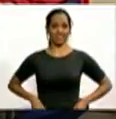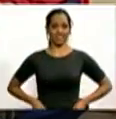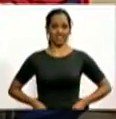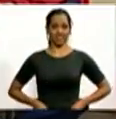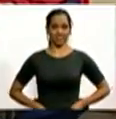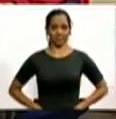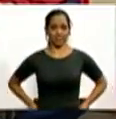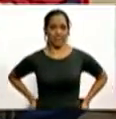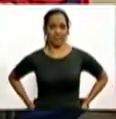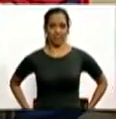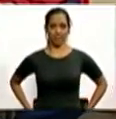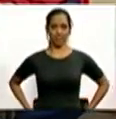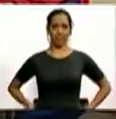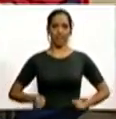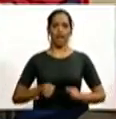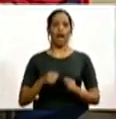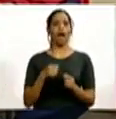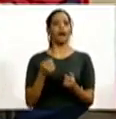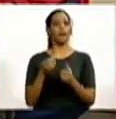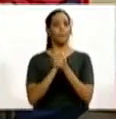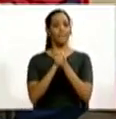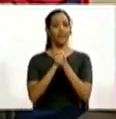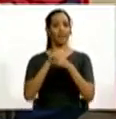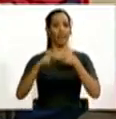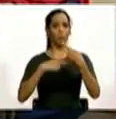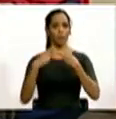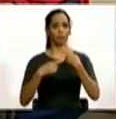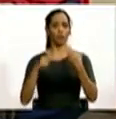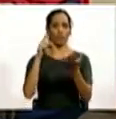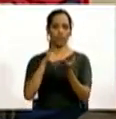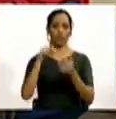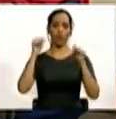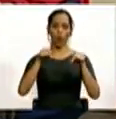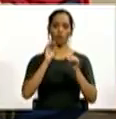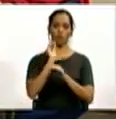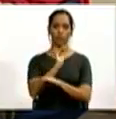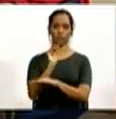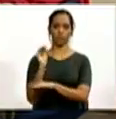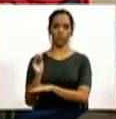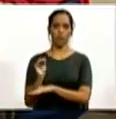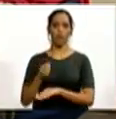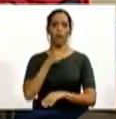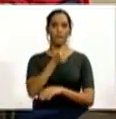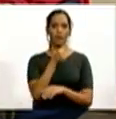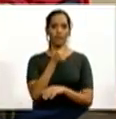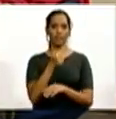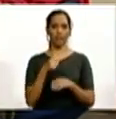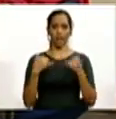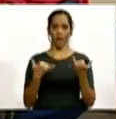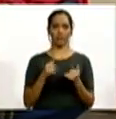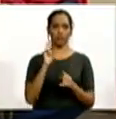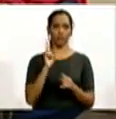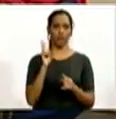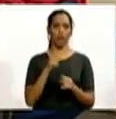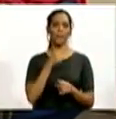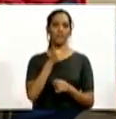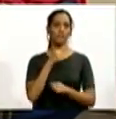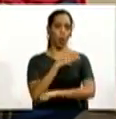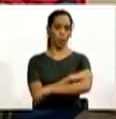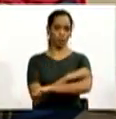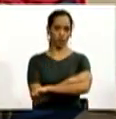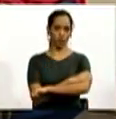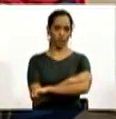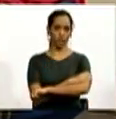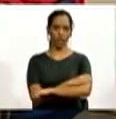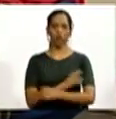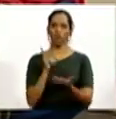Yo quiero reivindicar a compañeros de la revolución que estaban ahí, que hoy fueron denunciados por los periodistas, porque ahora están utilizando a estos periodistas opositores,